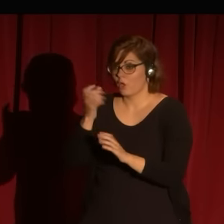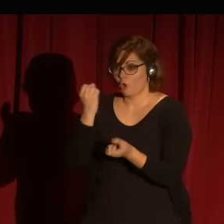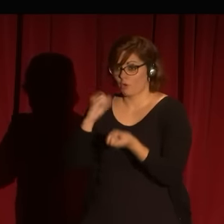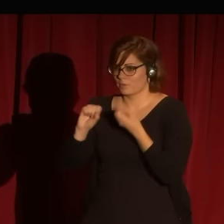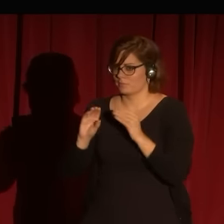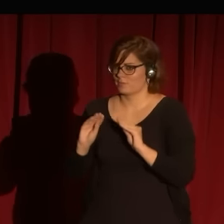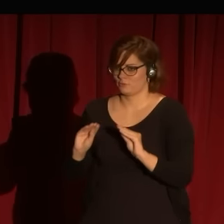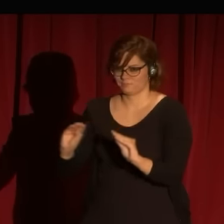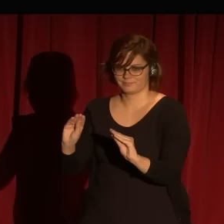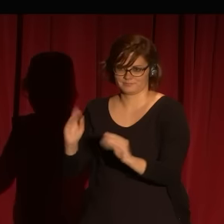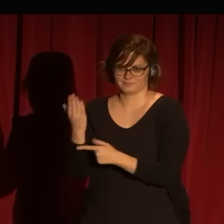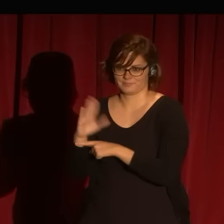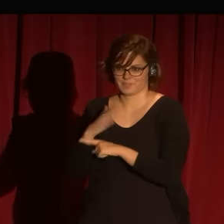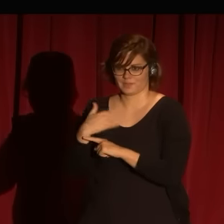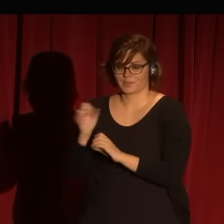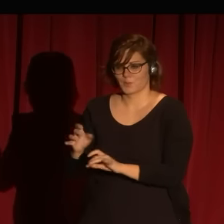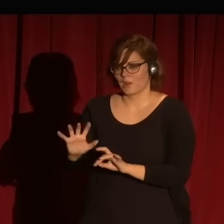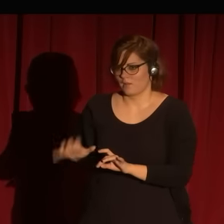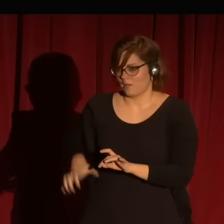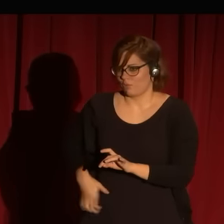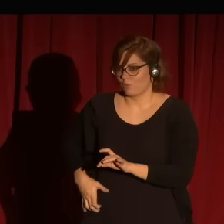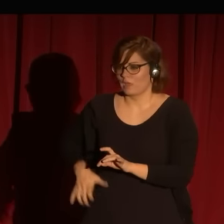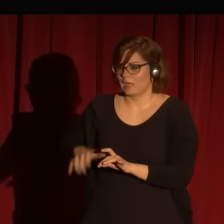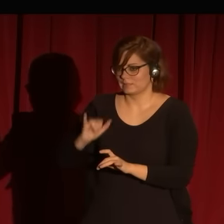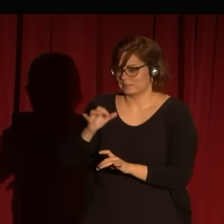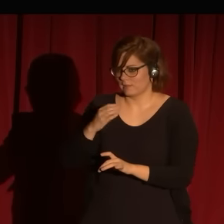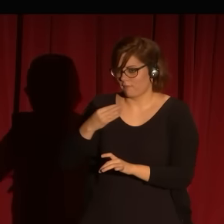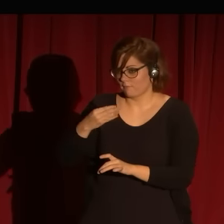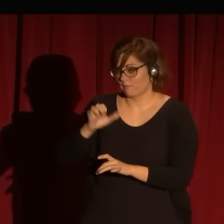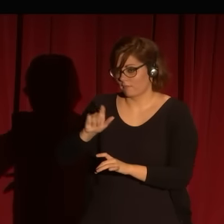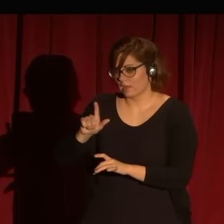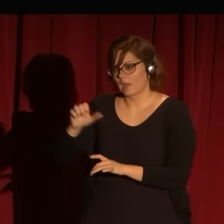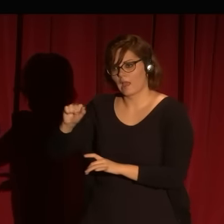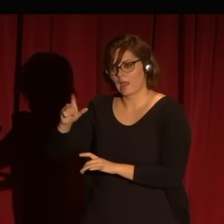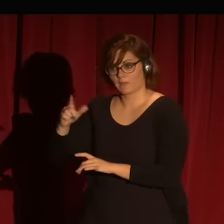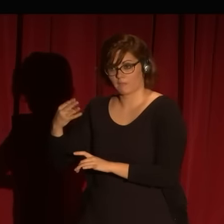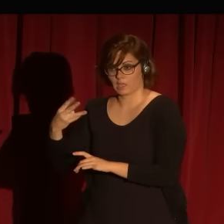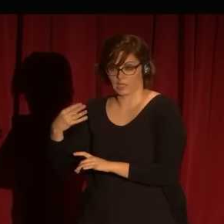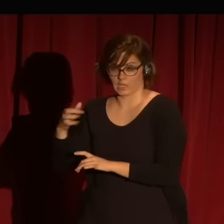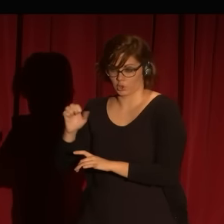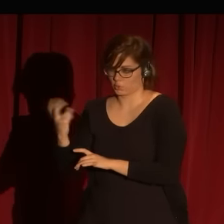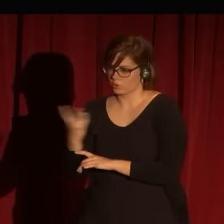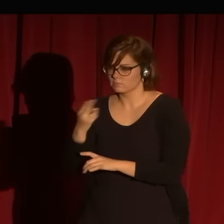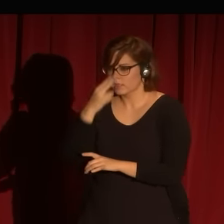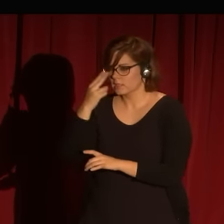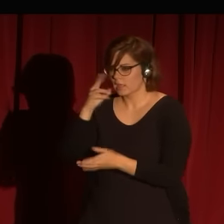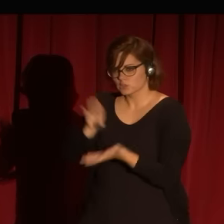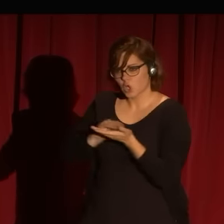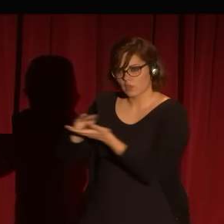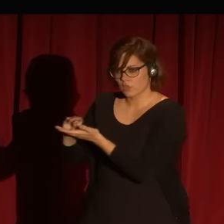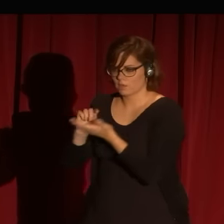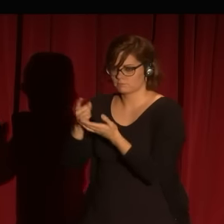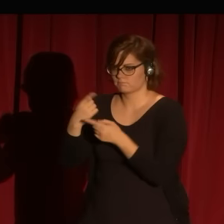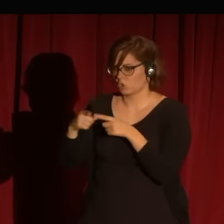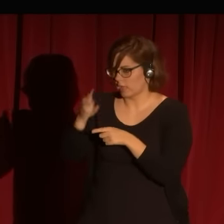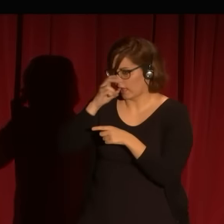que están mostrando los archiduques Isabel y Alberto y qué es lo que le interesa a esta gente pues le interesa el coleccionismo de de objetos